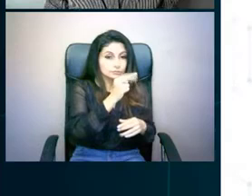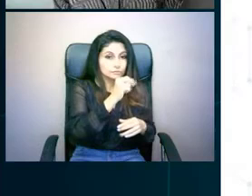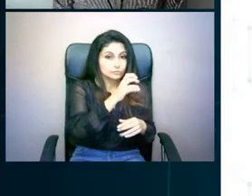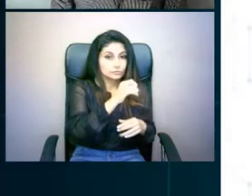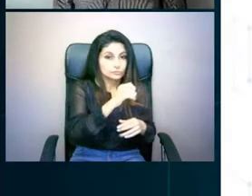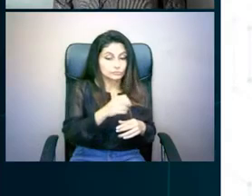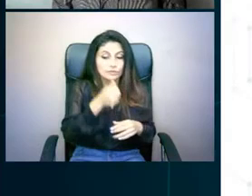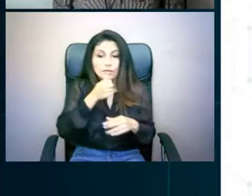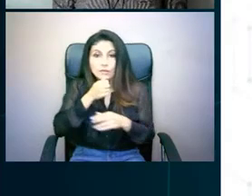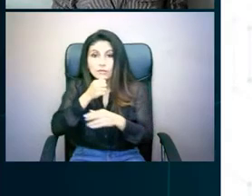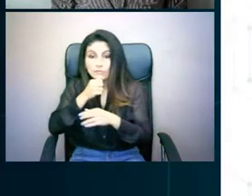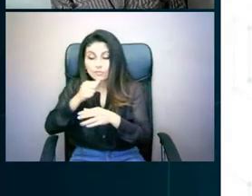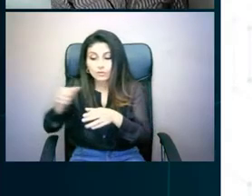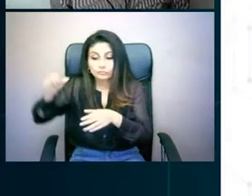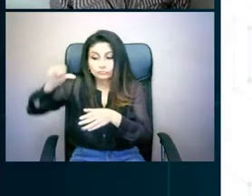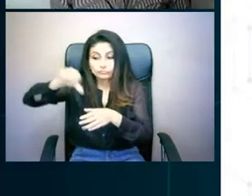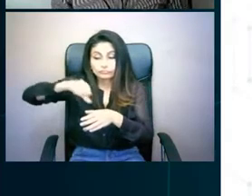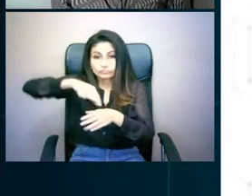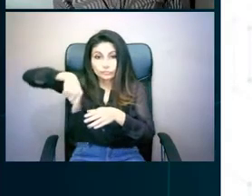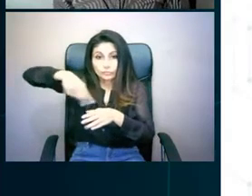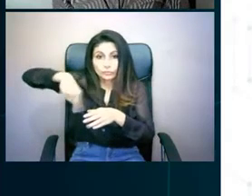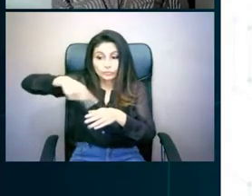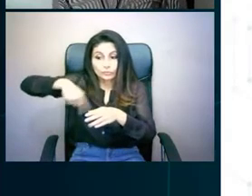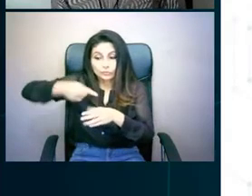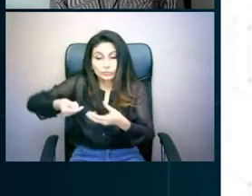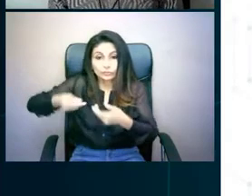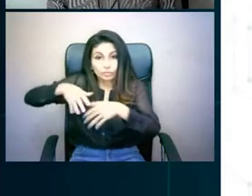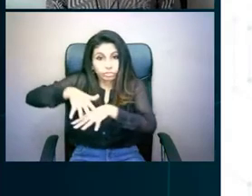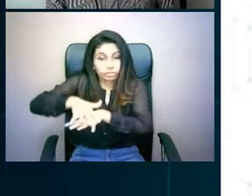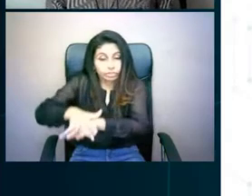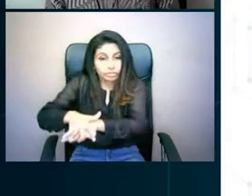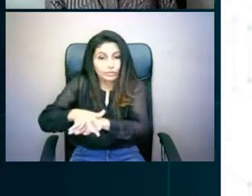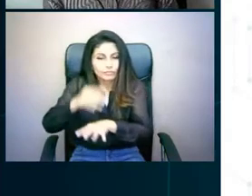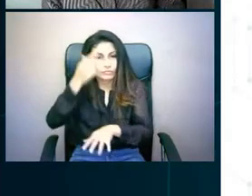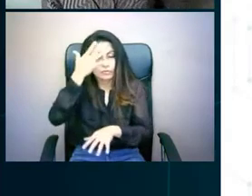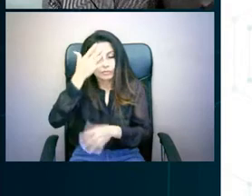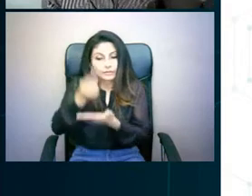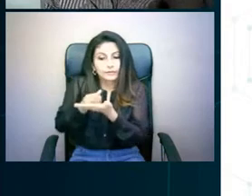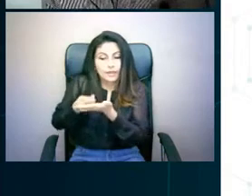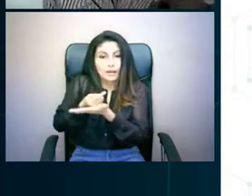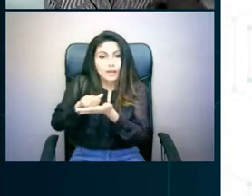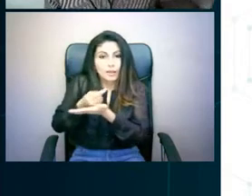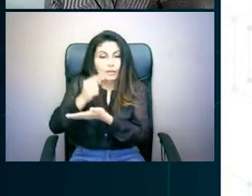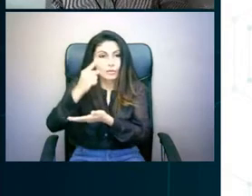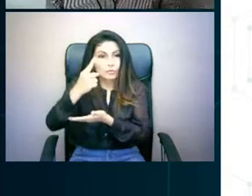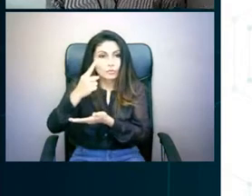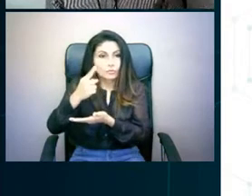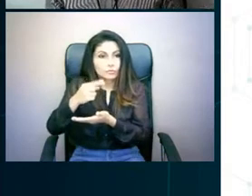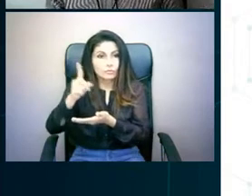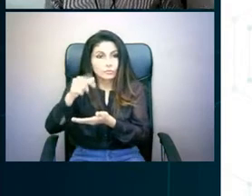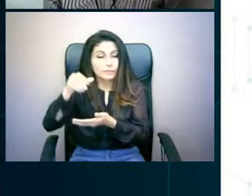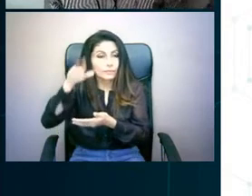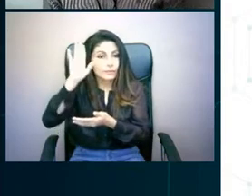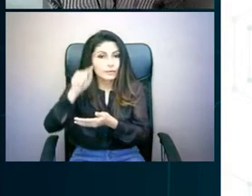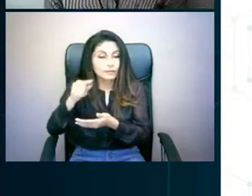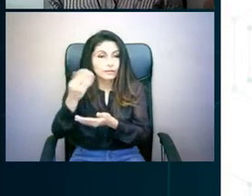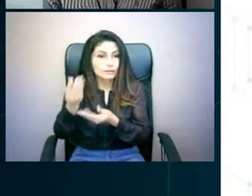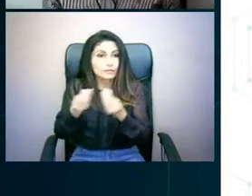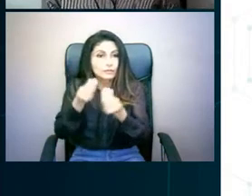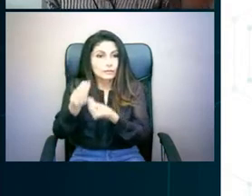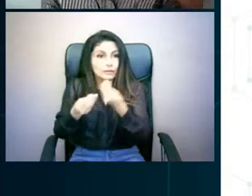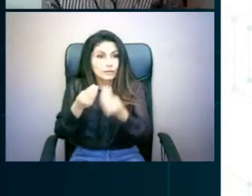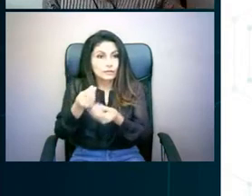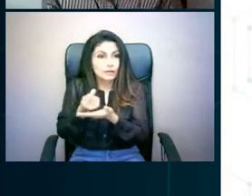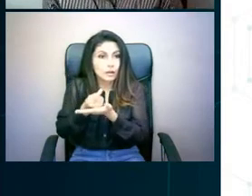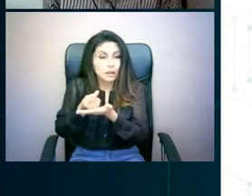esto? Como estamos hablando de lodos, de aguas residuales, y estamos hablando del lodo primario que tiene como directamente prácticamente lo que llega